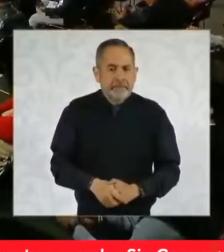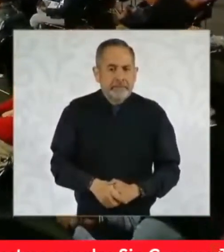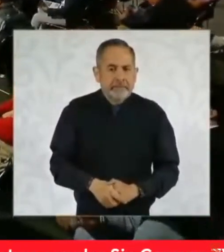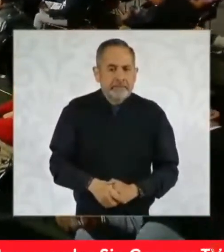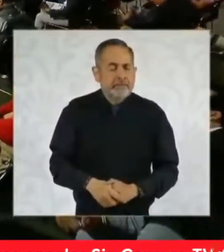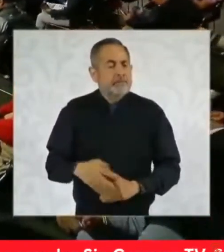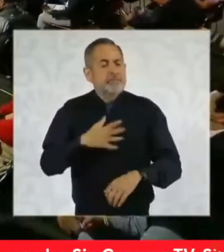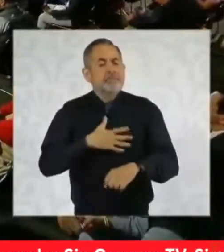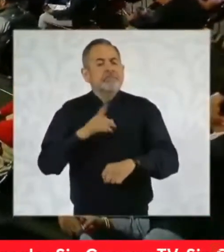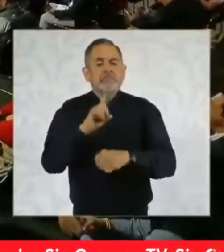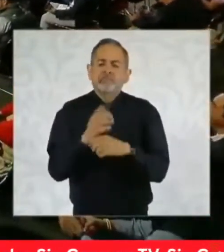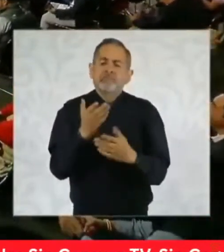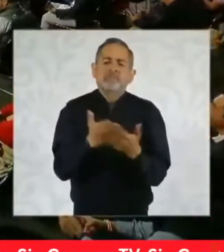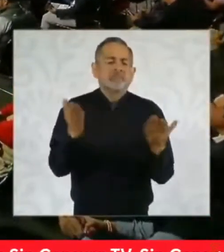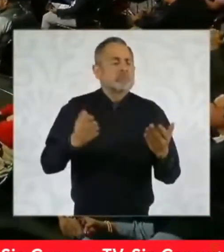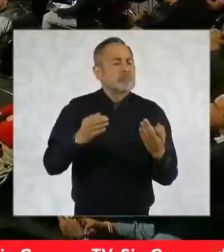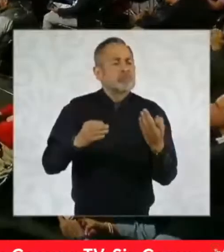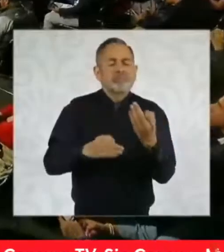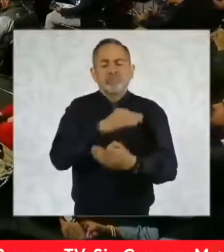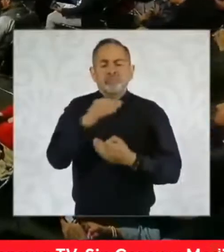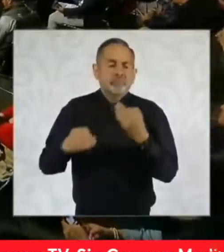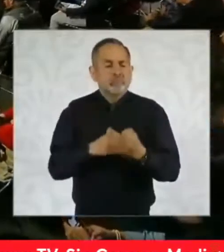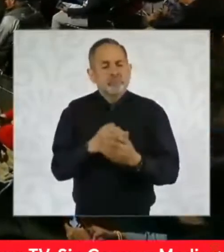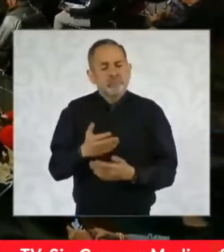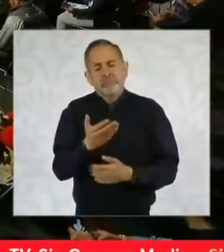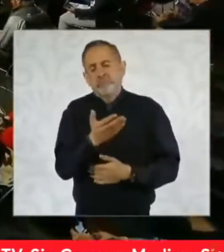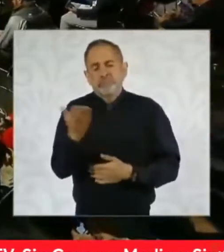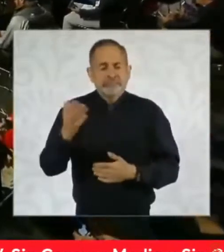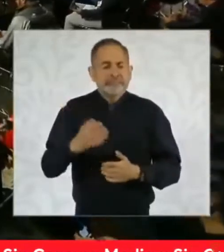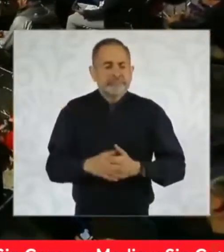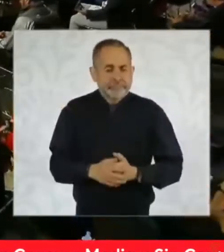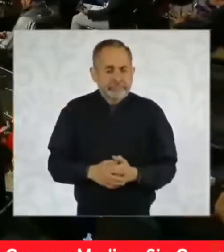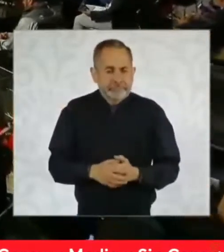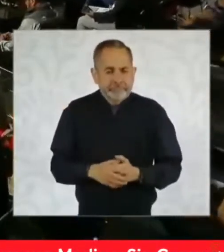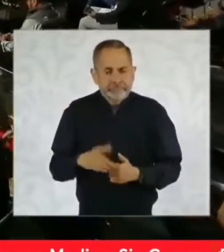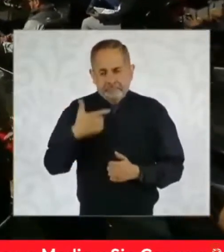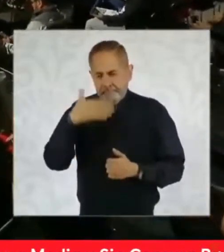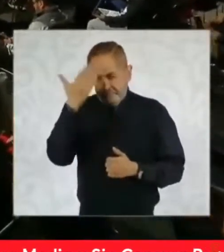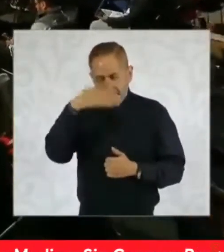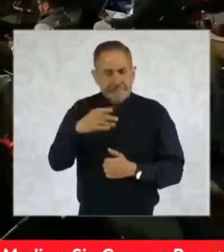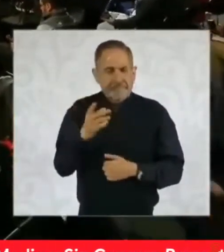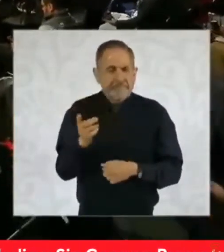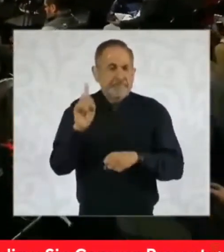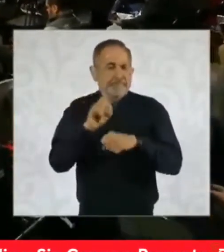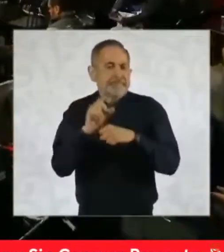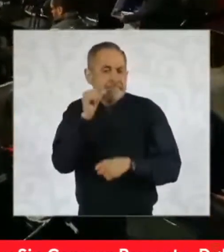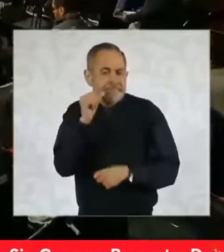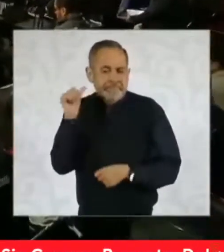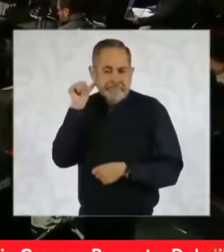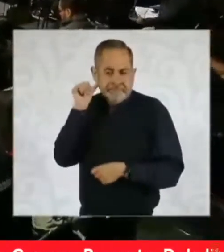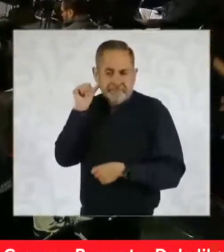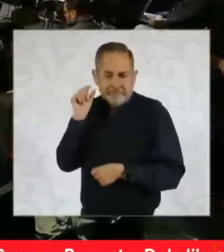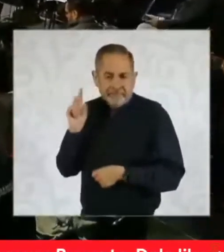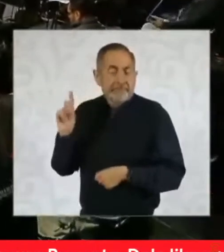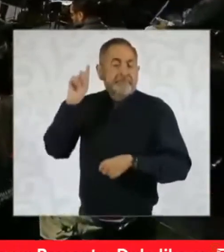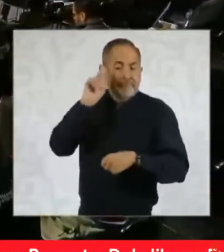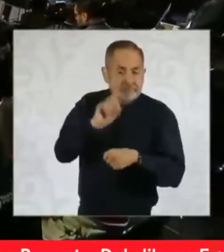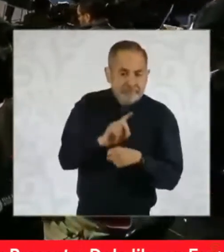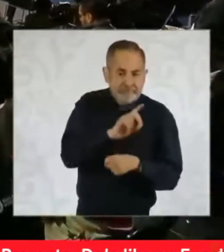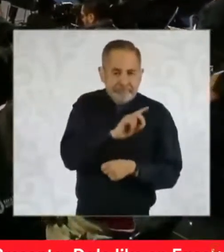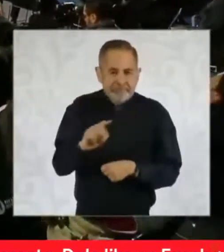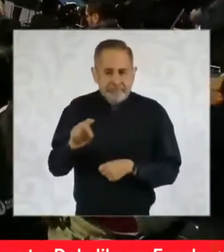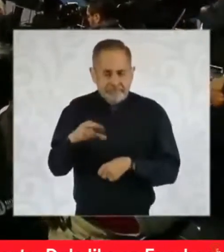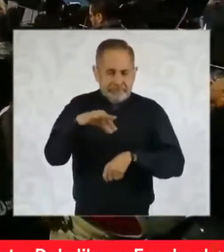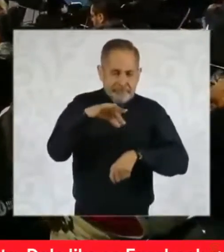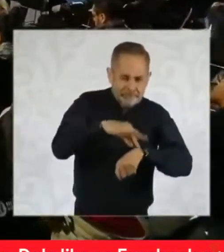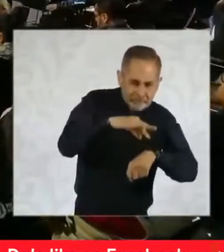Muy buenos días a todas y a todos. Como saben, el día de ayer fue el Día de la Médica y el